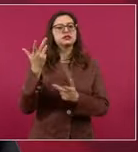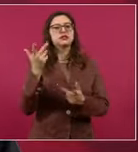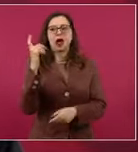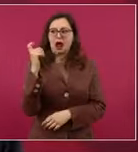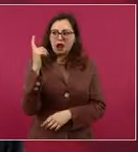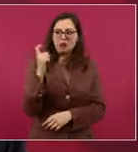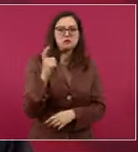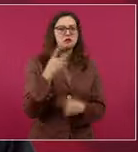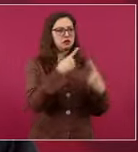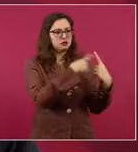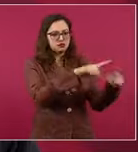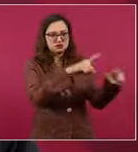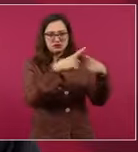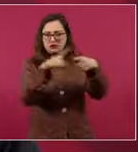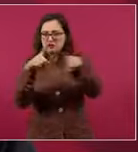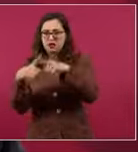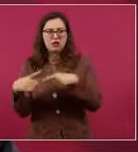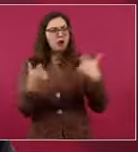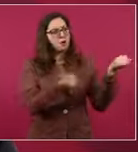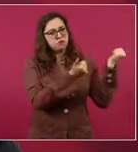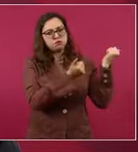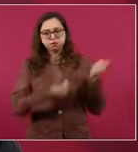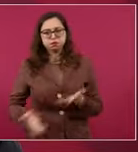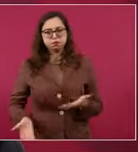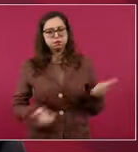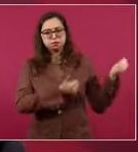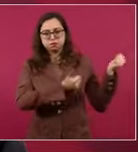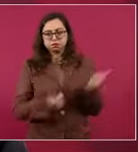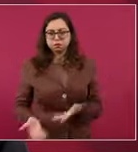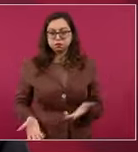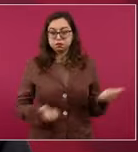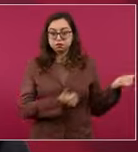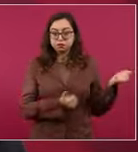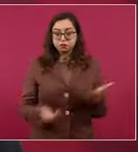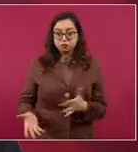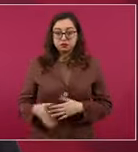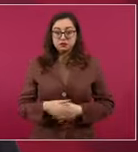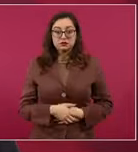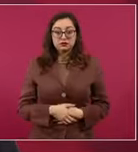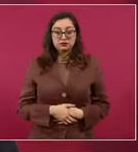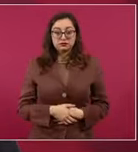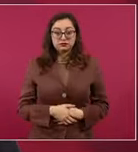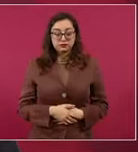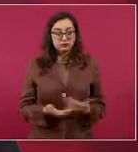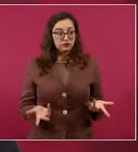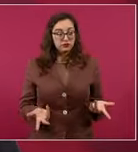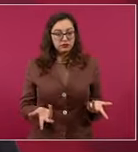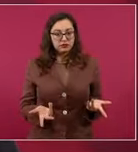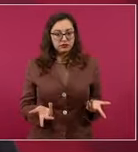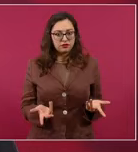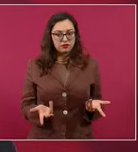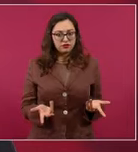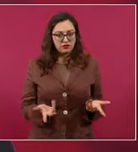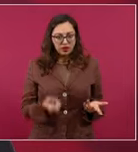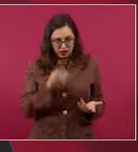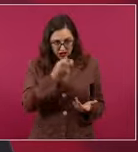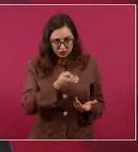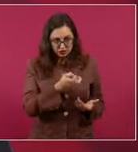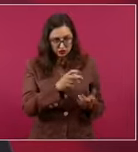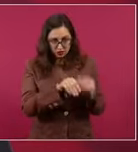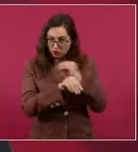en acuerdo de los dos gobiernos, violando nuestra soberanía. Ah, pero nada de eso